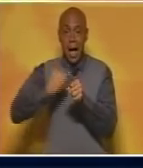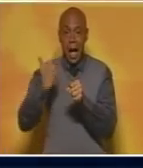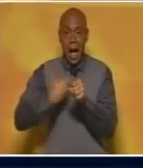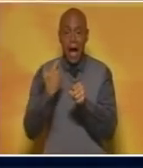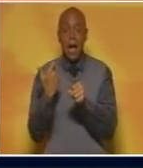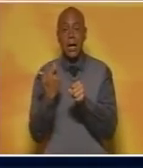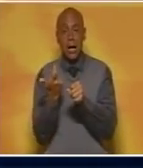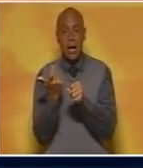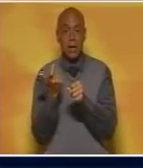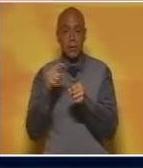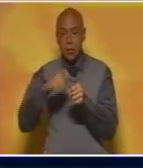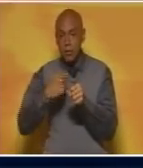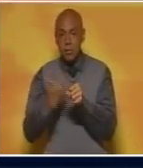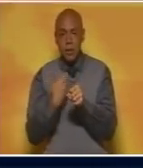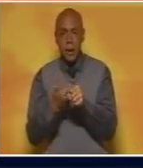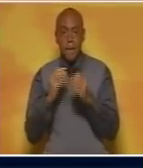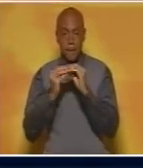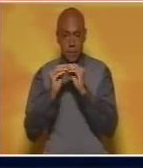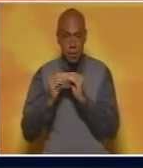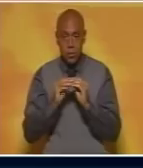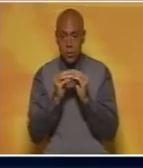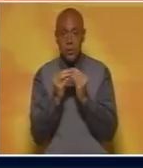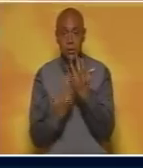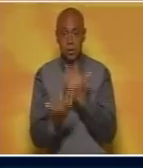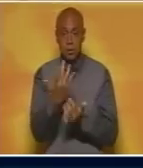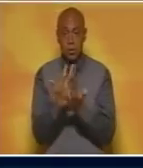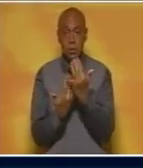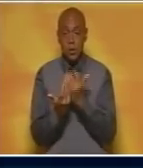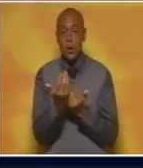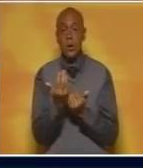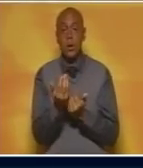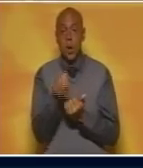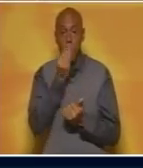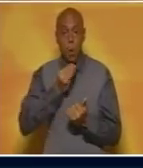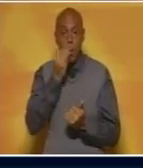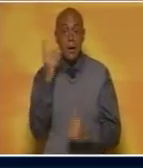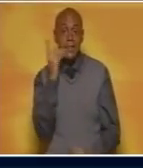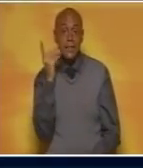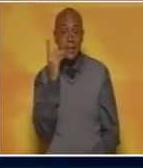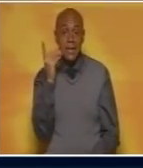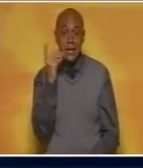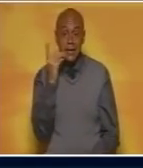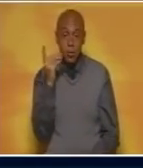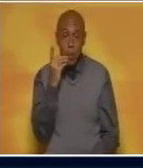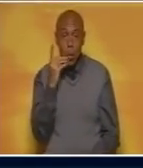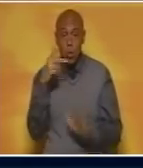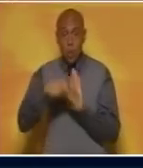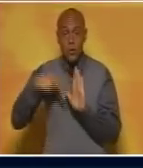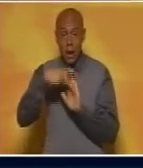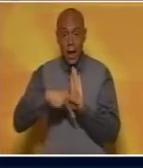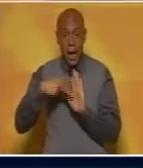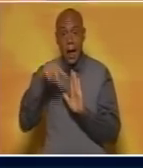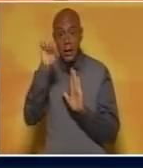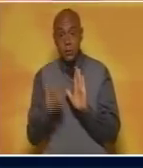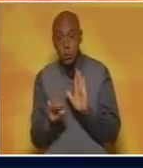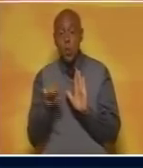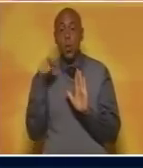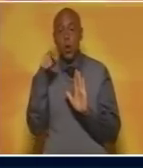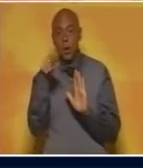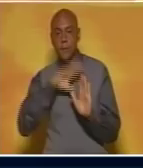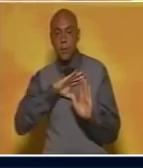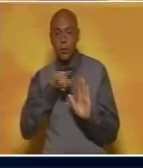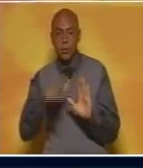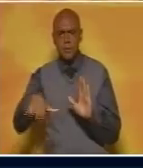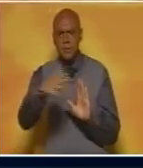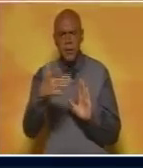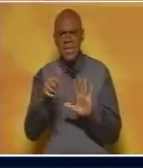pasajeros utilizaban para preparar el desayuno en un tren en el sur del país. La detonación se produjo en torno a